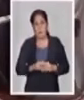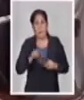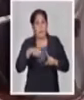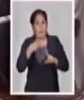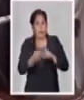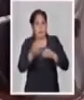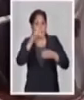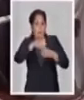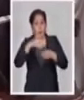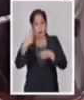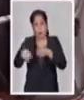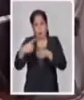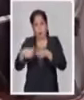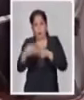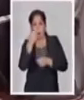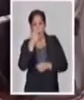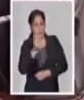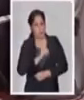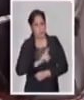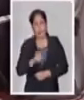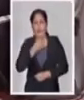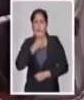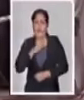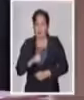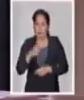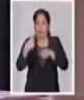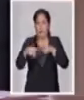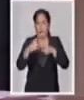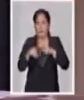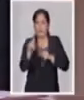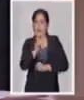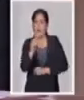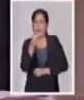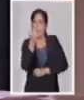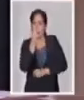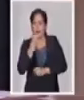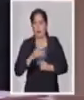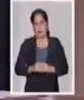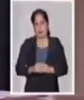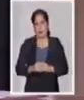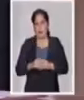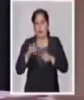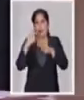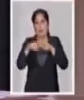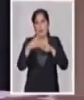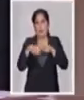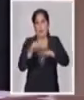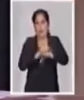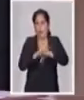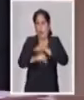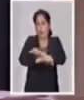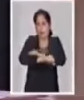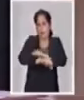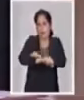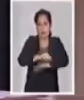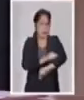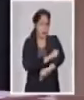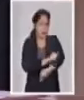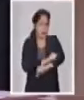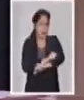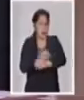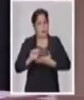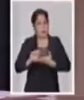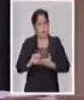otras cosas que no son alimentos. Incluye productos no alimenticios, incluye productos de aseo, incluye los servicios